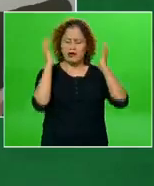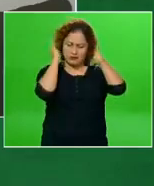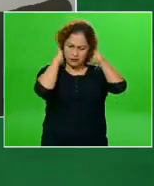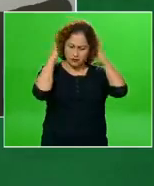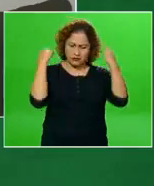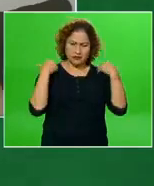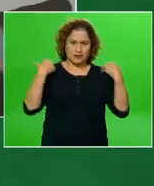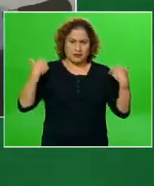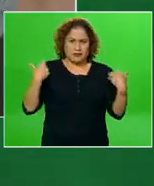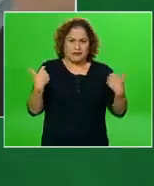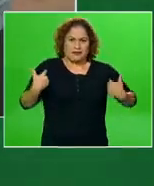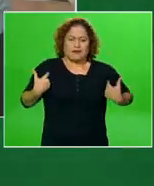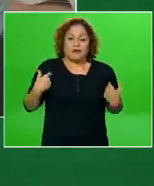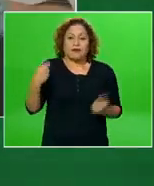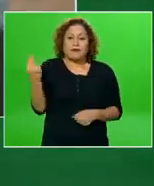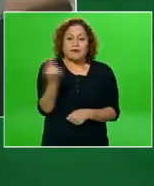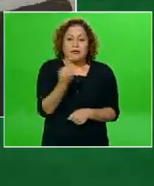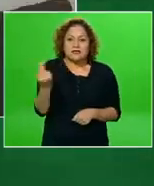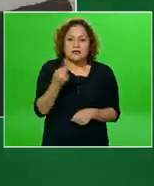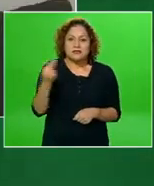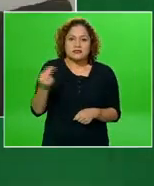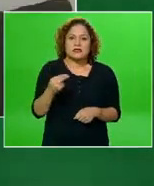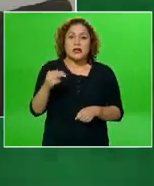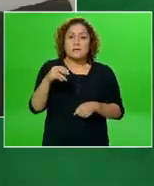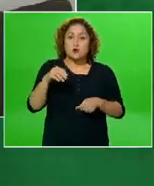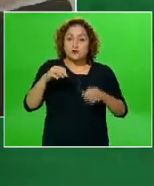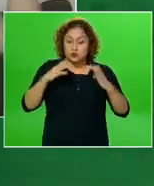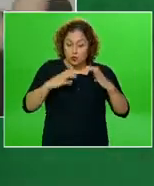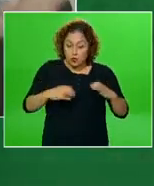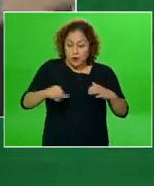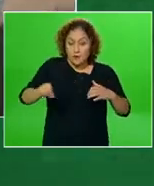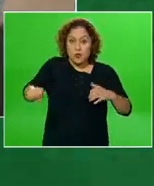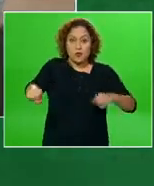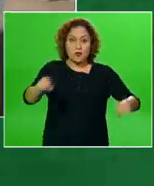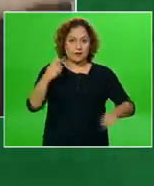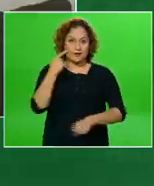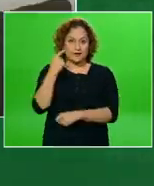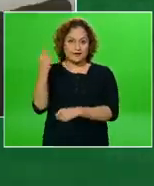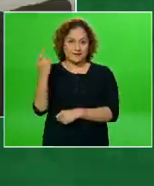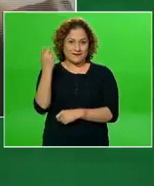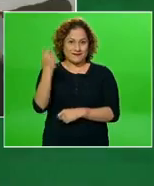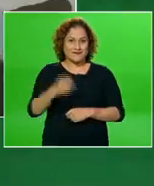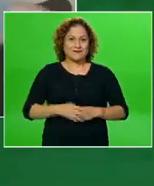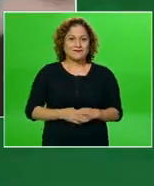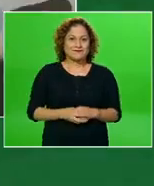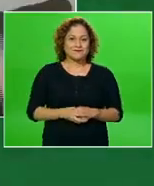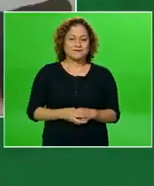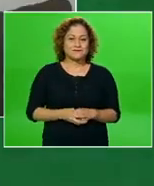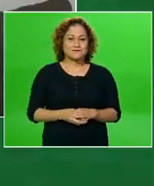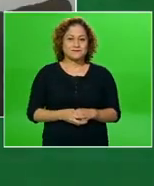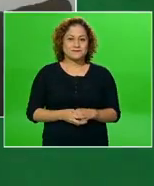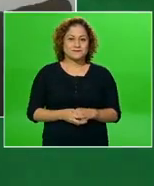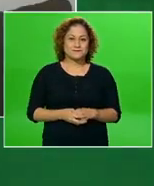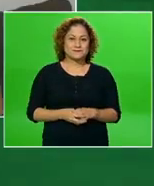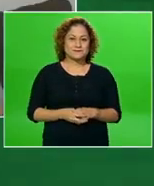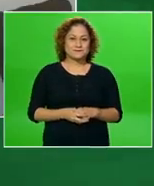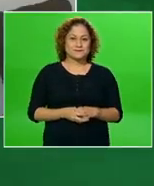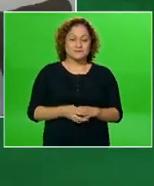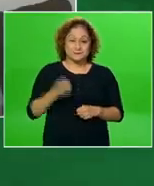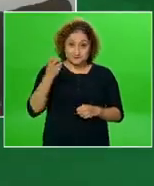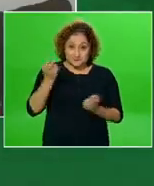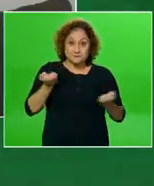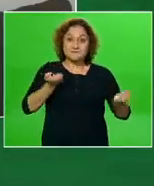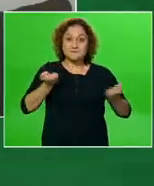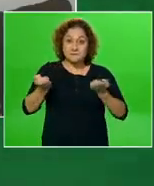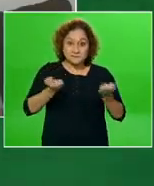hacer estiramientos pero tenemos los brazos lesionados arriba hagamos círculos y con los brazos es